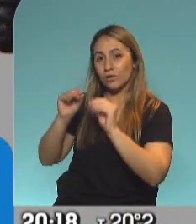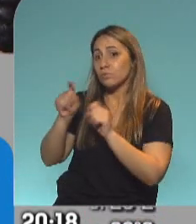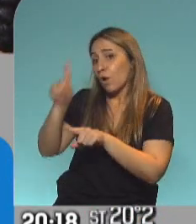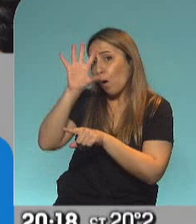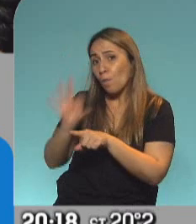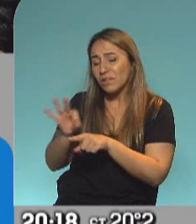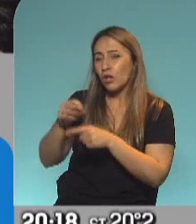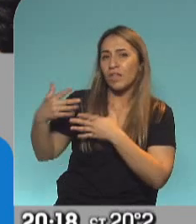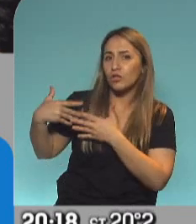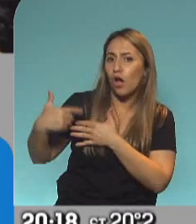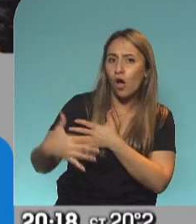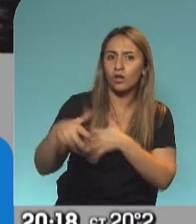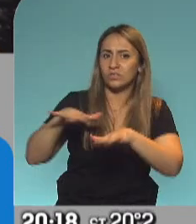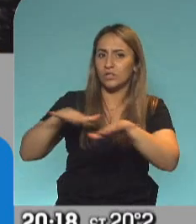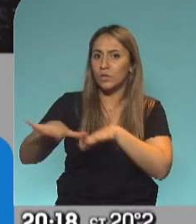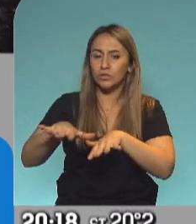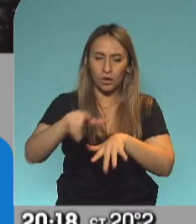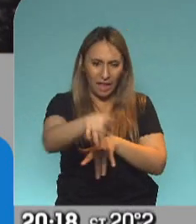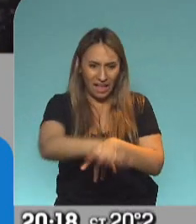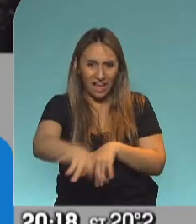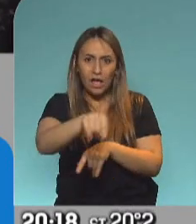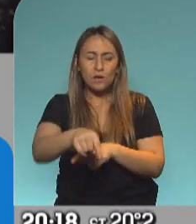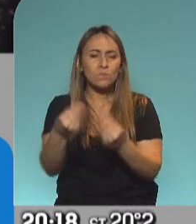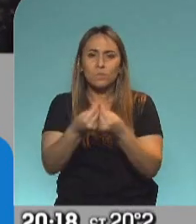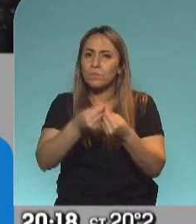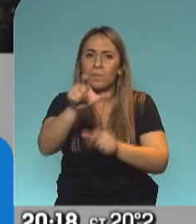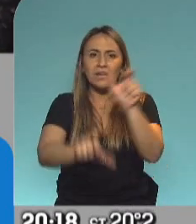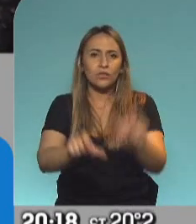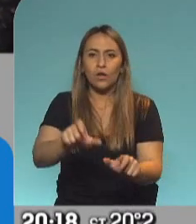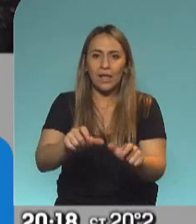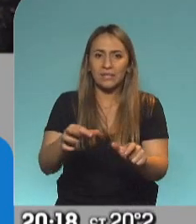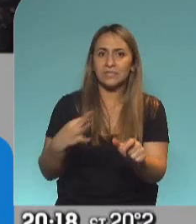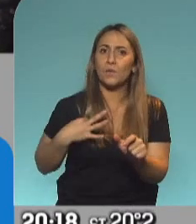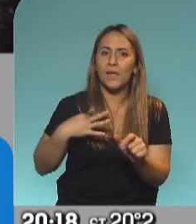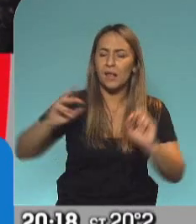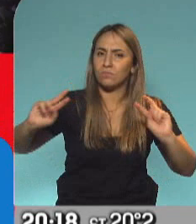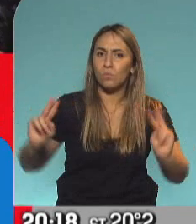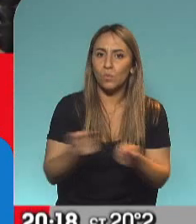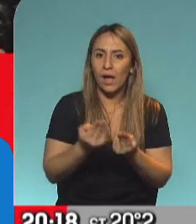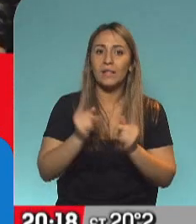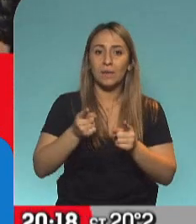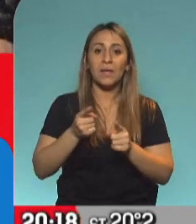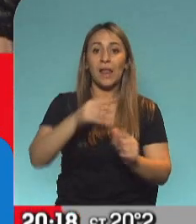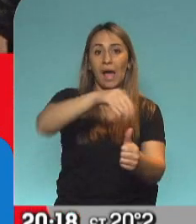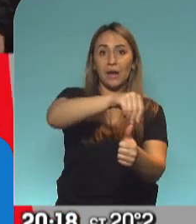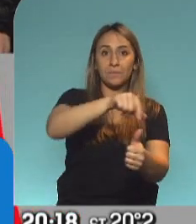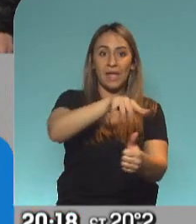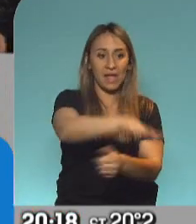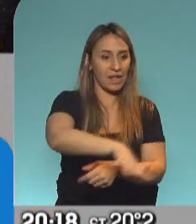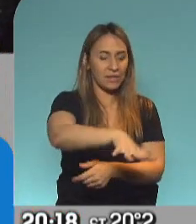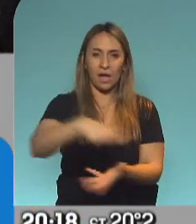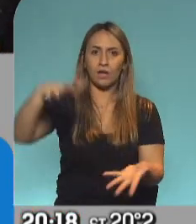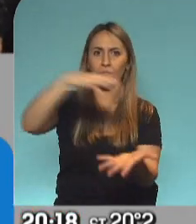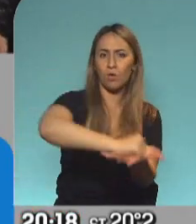de todo lo que está sucediendo, donde están muriendo personas civiles y donde se está invadiendo Armenia? Buenas noches